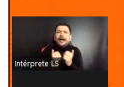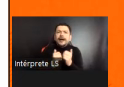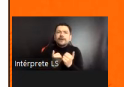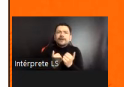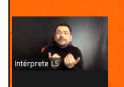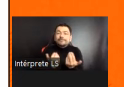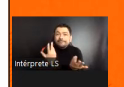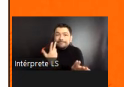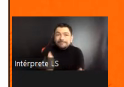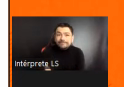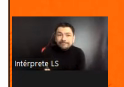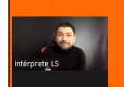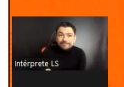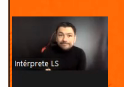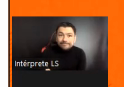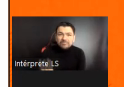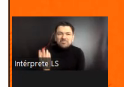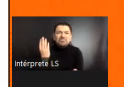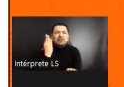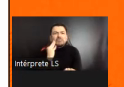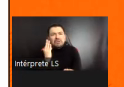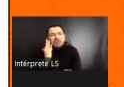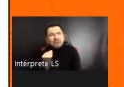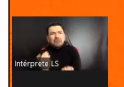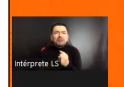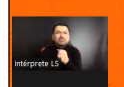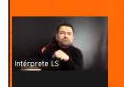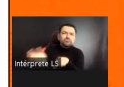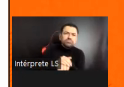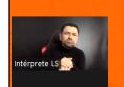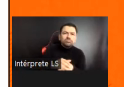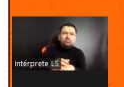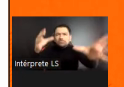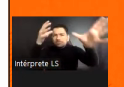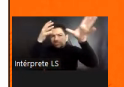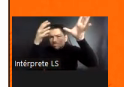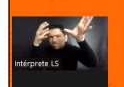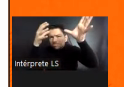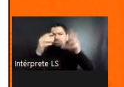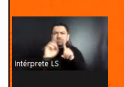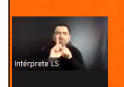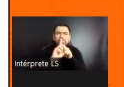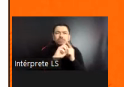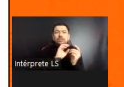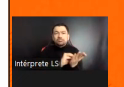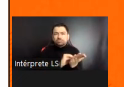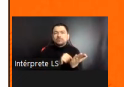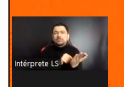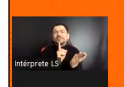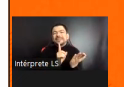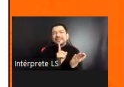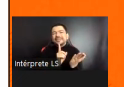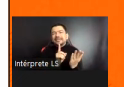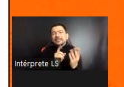experiencias y anécdotas de expertos vinculadas allí. Aquí tenemos un sistema de valores, si se quiere, donde hay